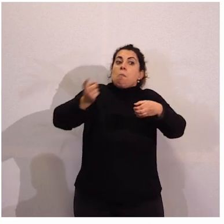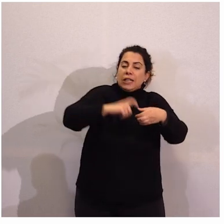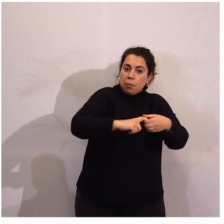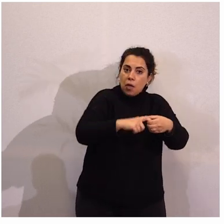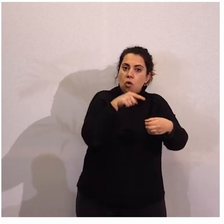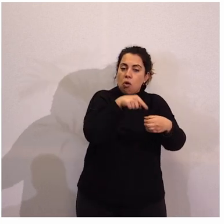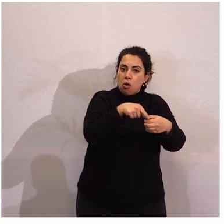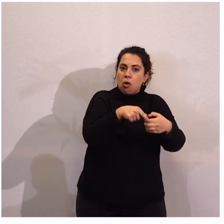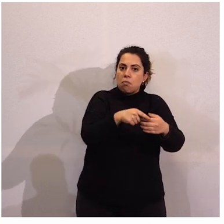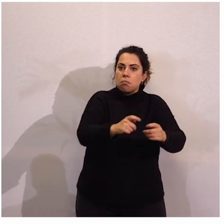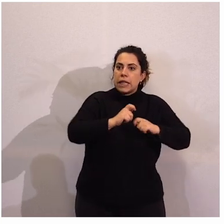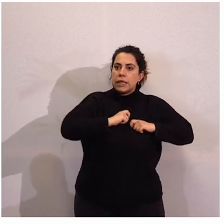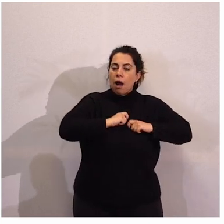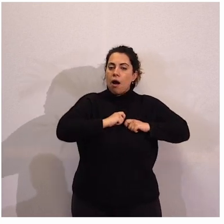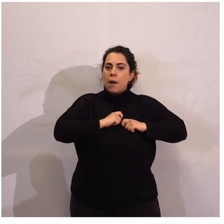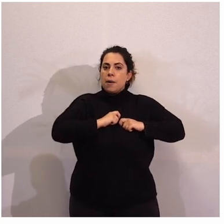supuesto